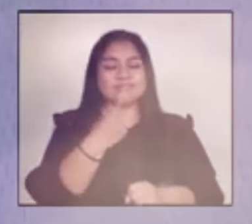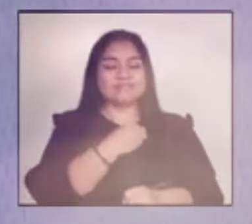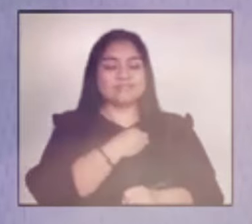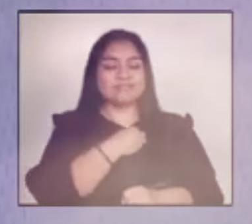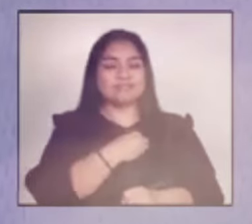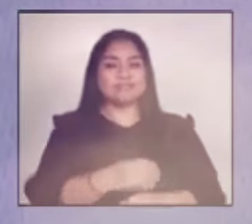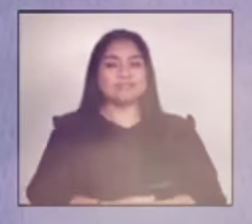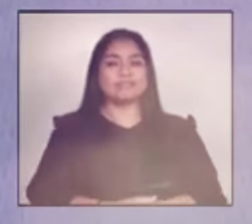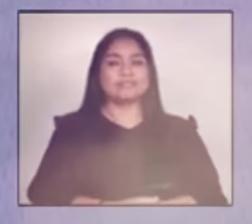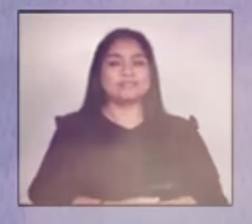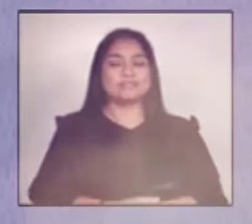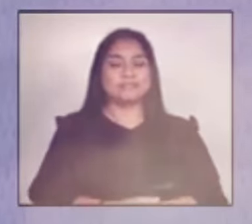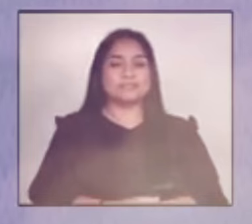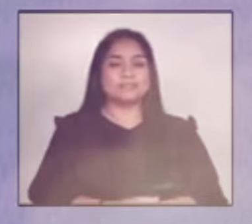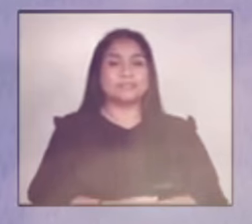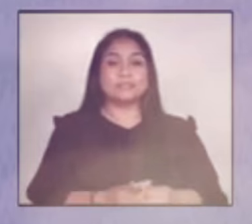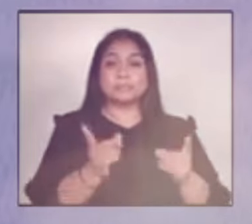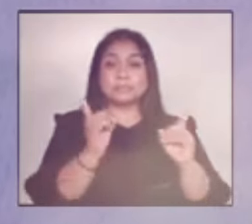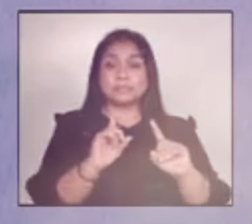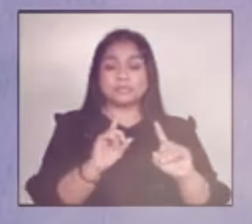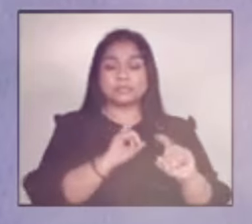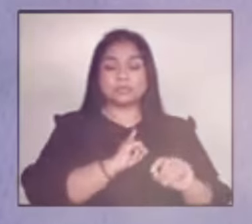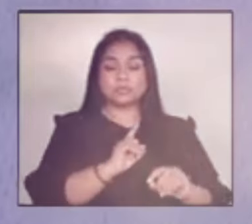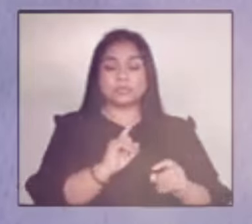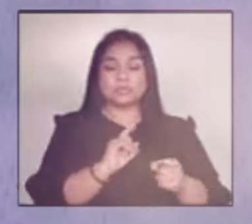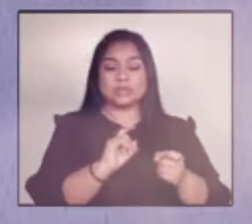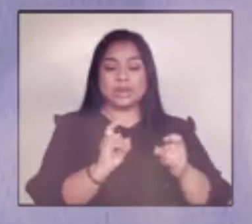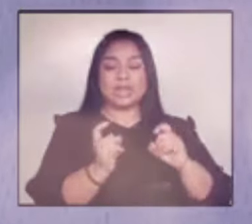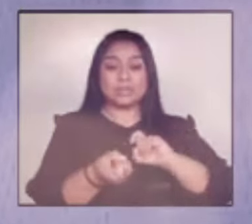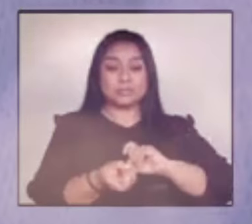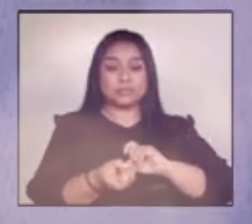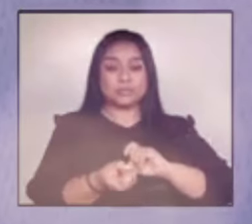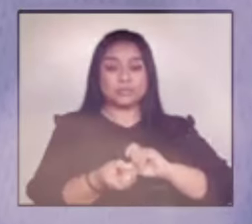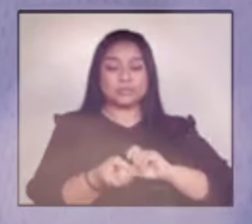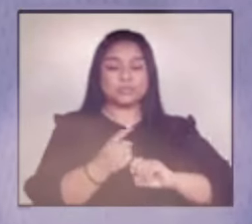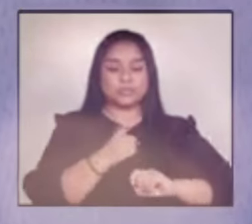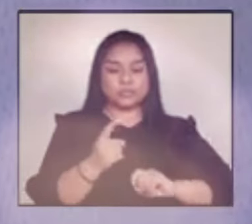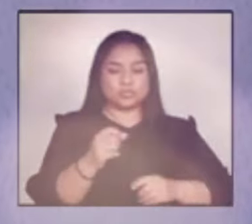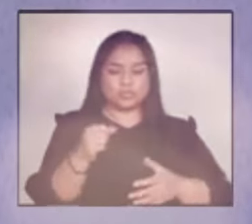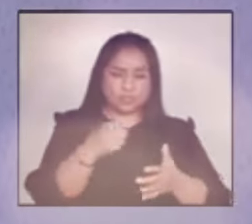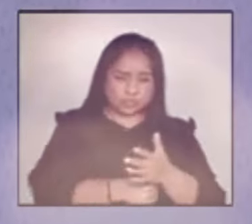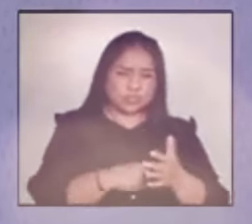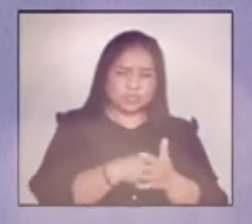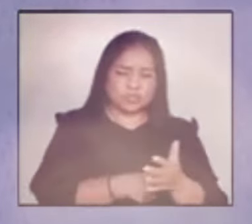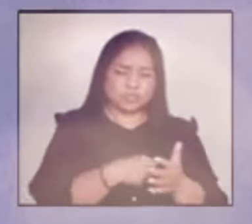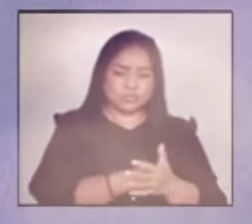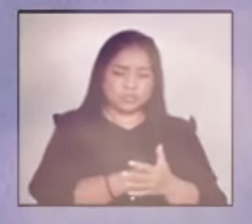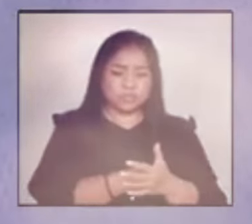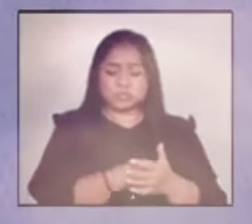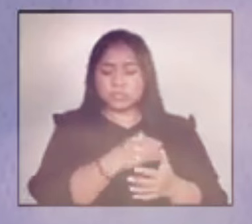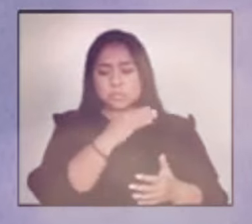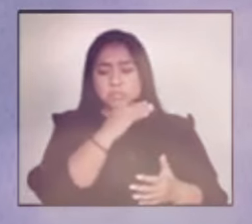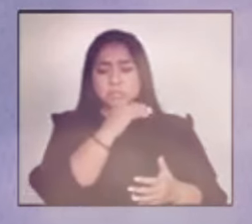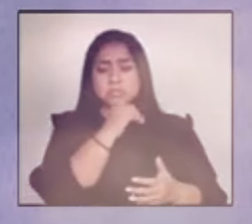merecemos. Pero son cambios y son luchas que no pueden